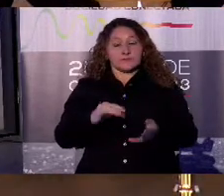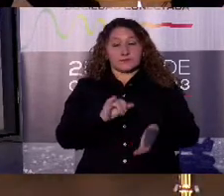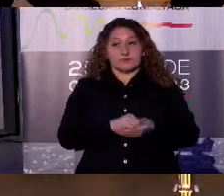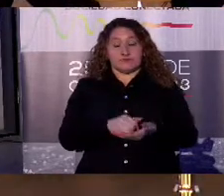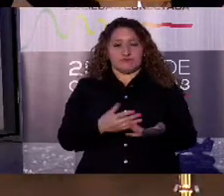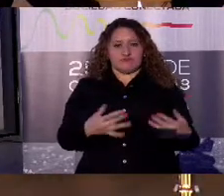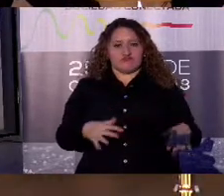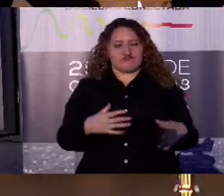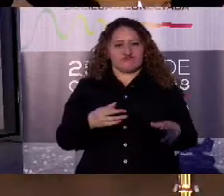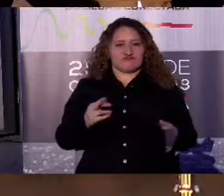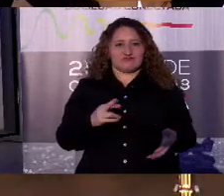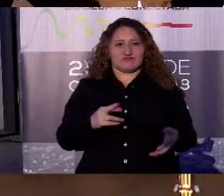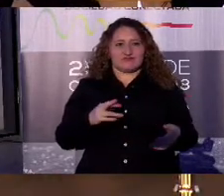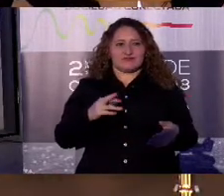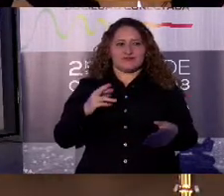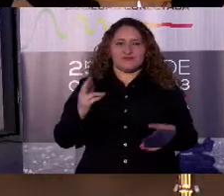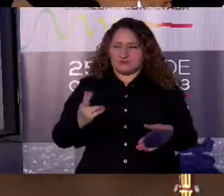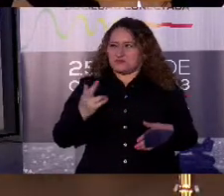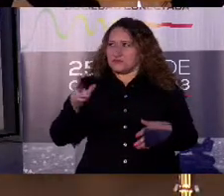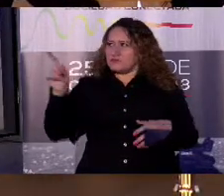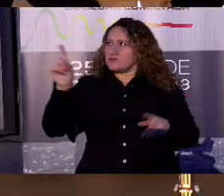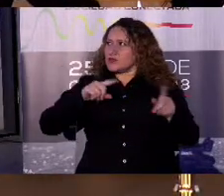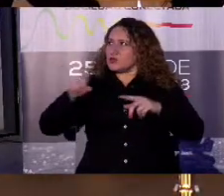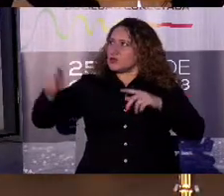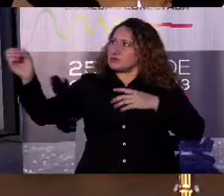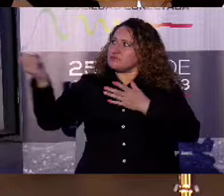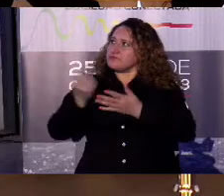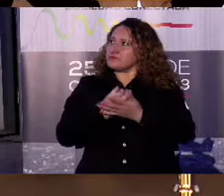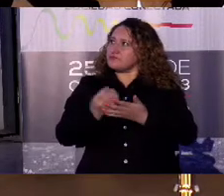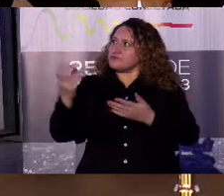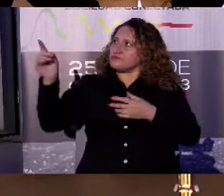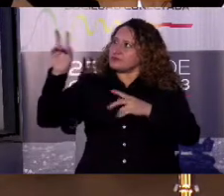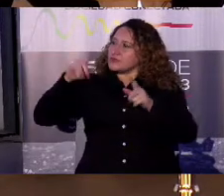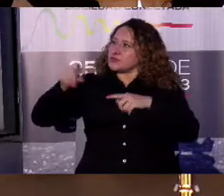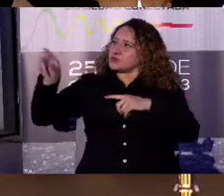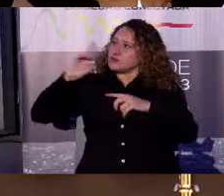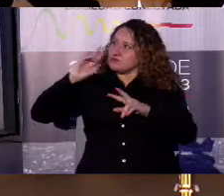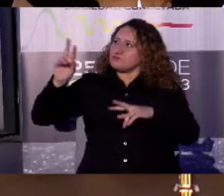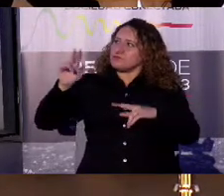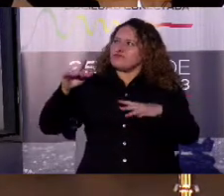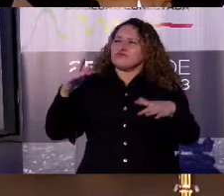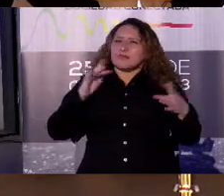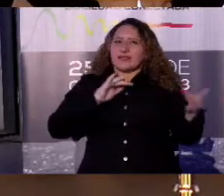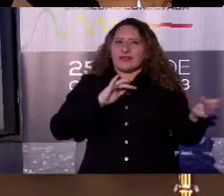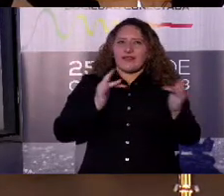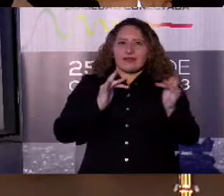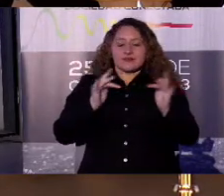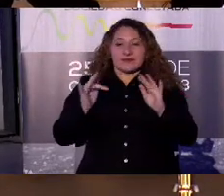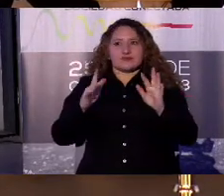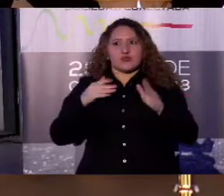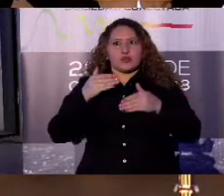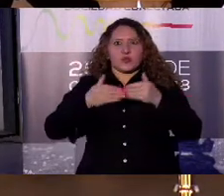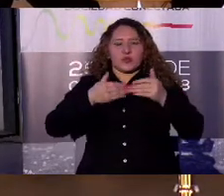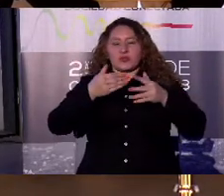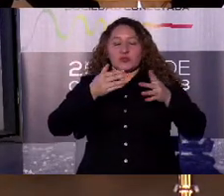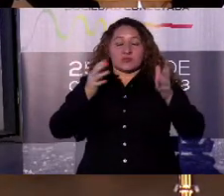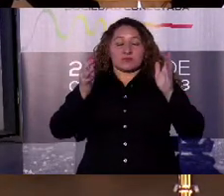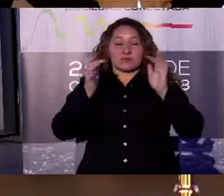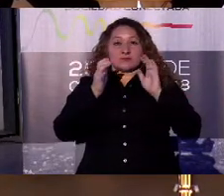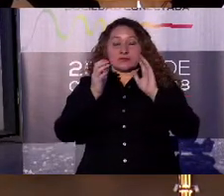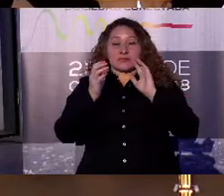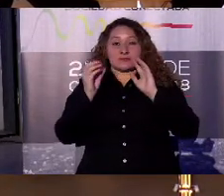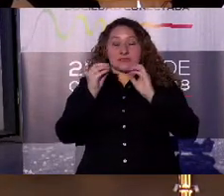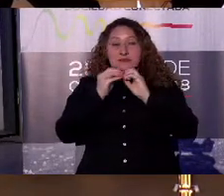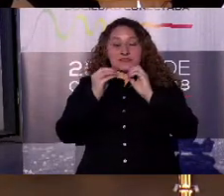Y estoy retomando incluso aquí en esta presentación, se ven algunas láminas. Las redes cada vez van a ser más complejas, ¿no? Es decir, al día de